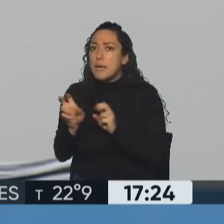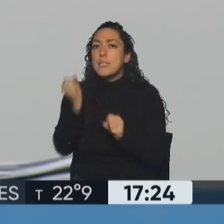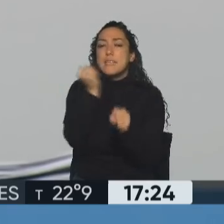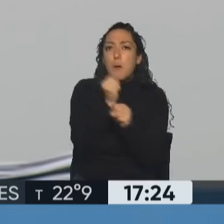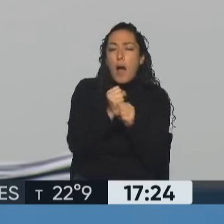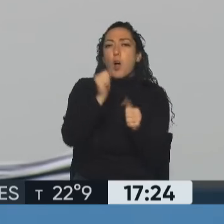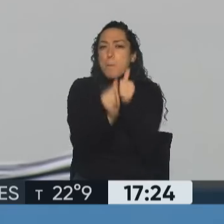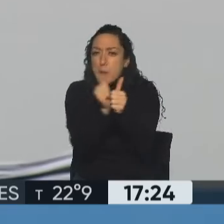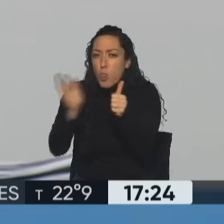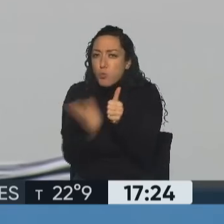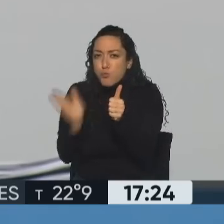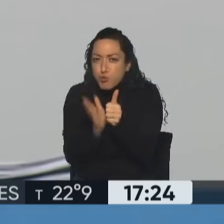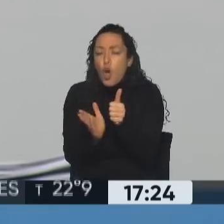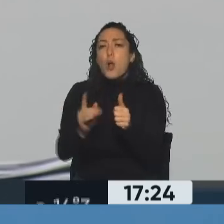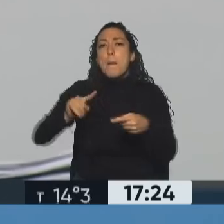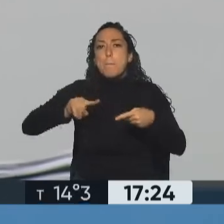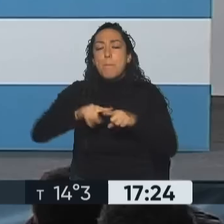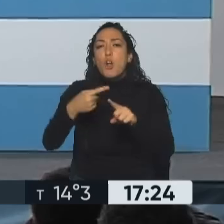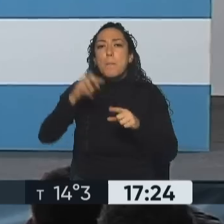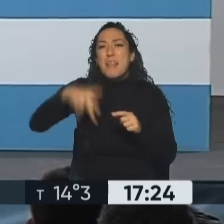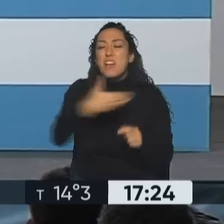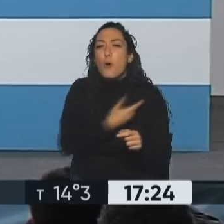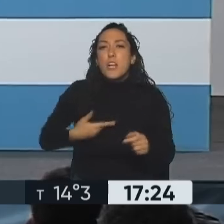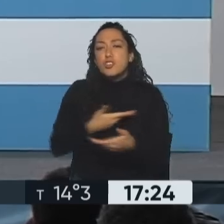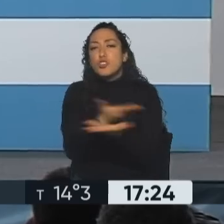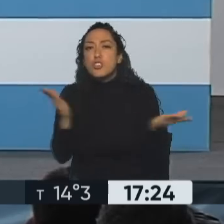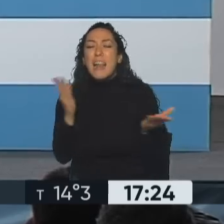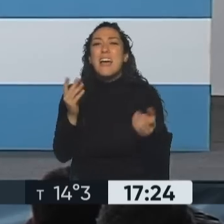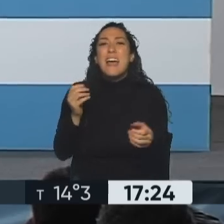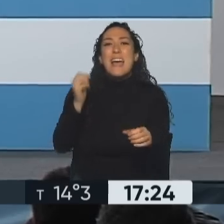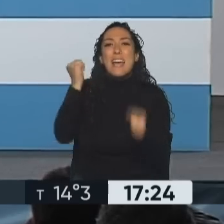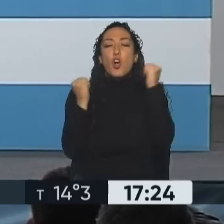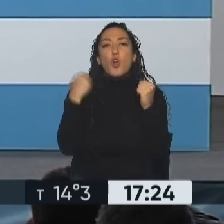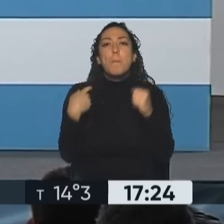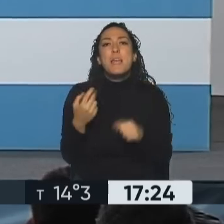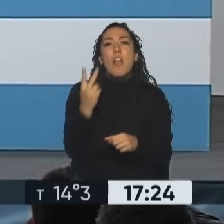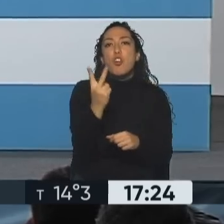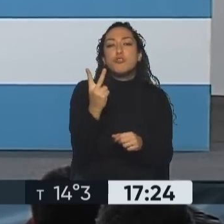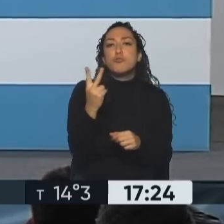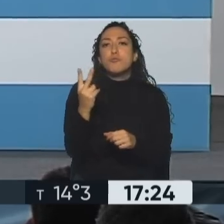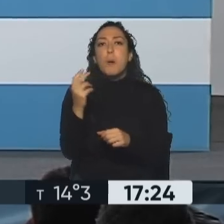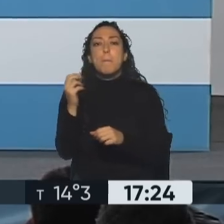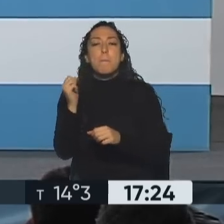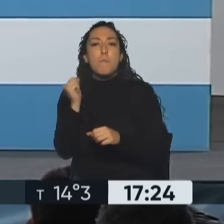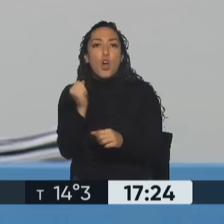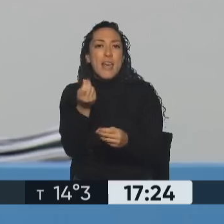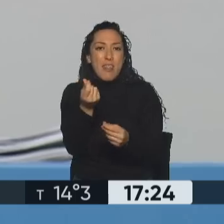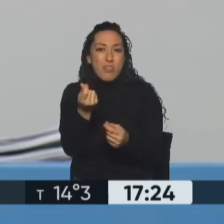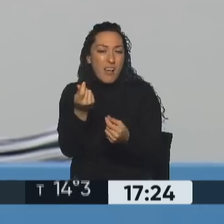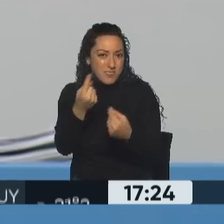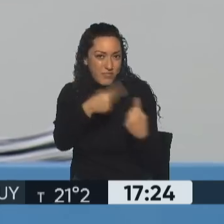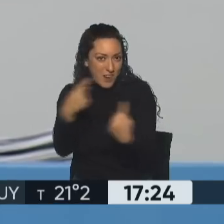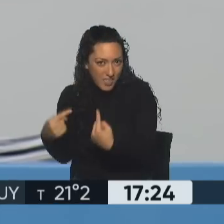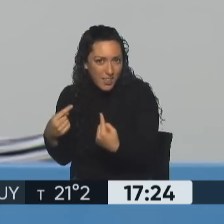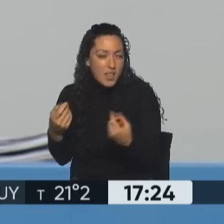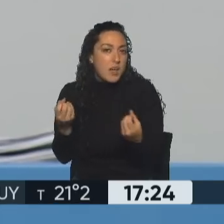trabajo, producción y política social en una economía bimonetaria, porque esta es la cuestión. Y esto implica